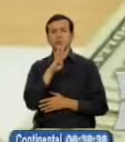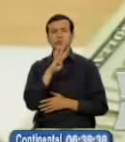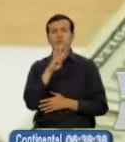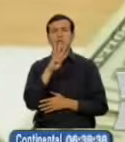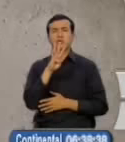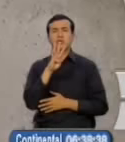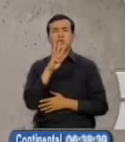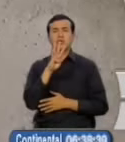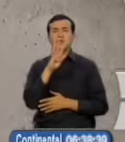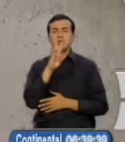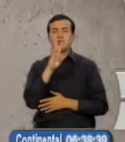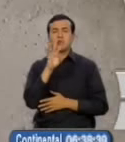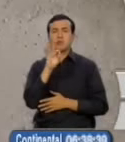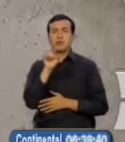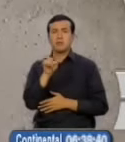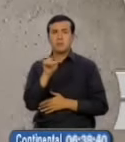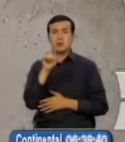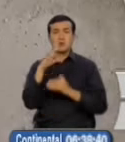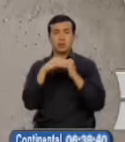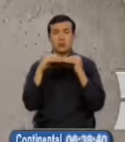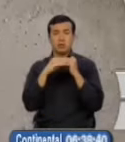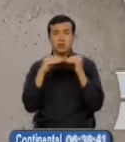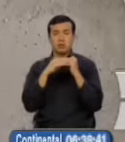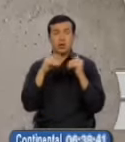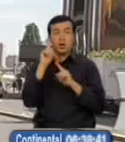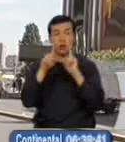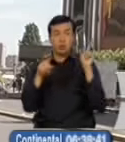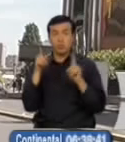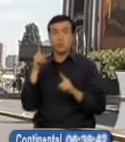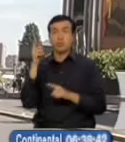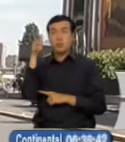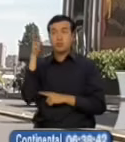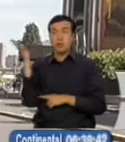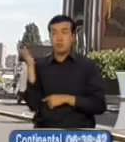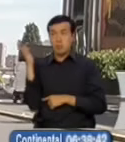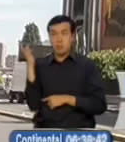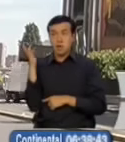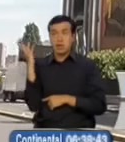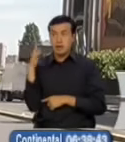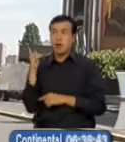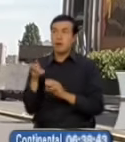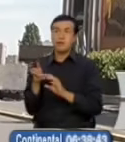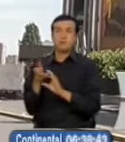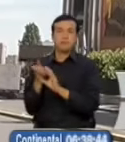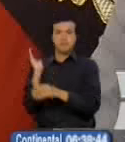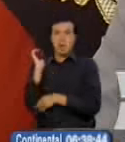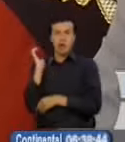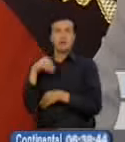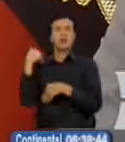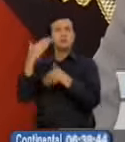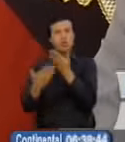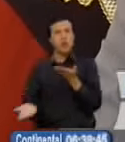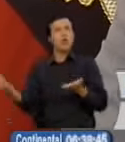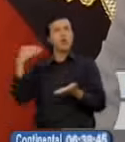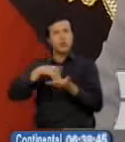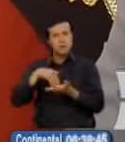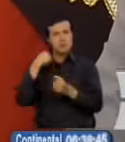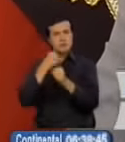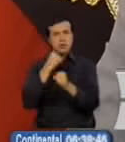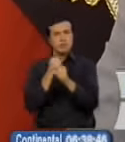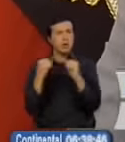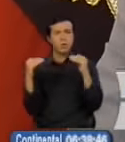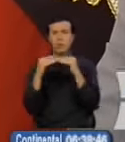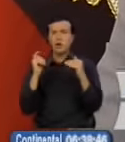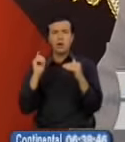mil dólares a docentes contratados posterior a su jubilación, pero con los mismos beneficios que el resto del personal. En el manejo administrativo